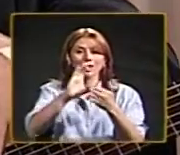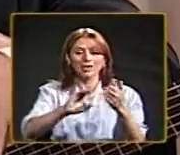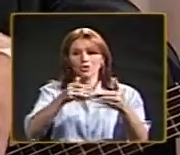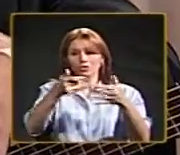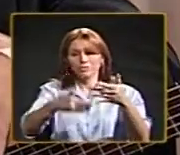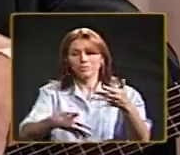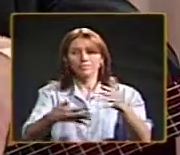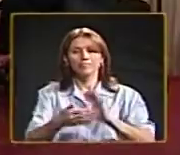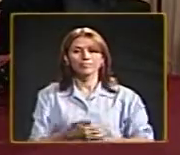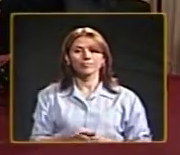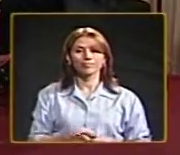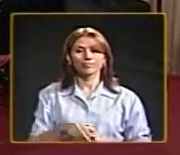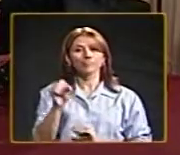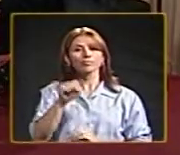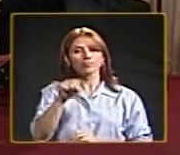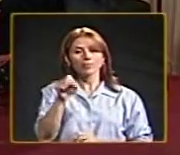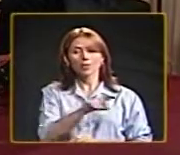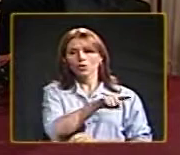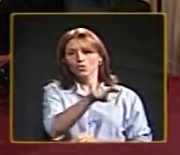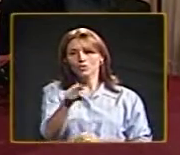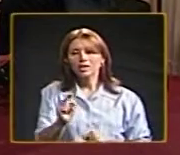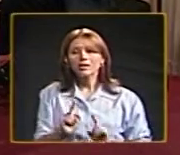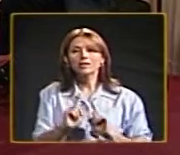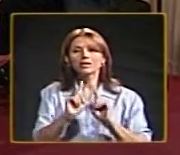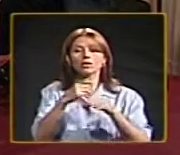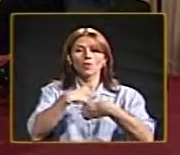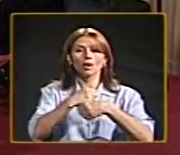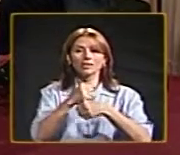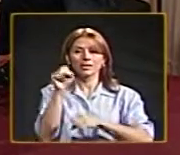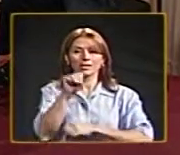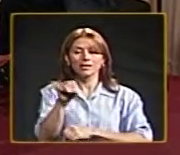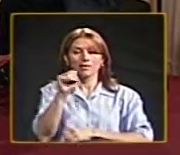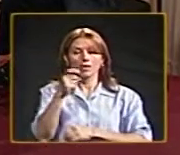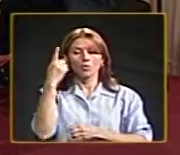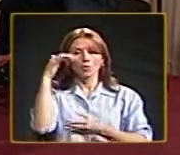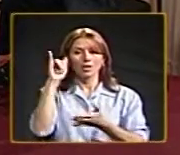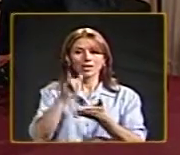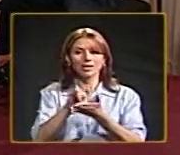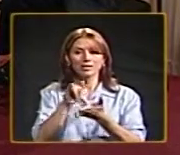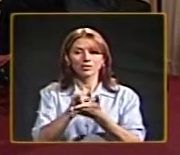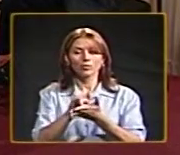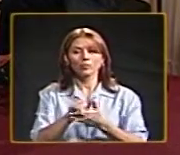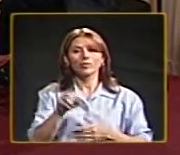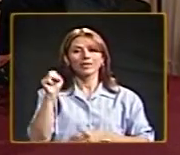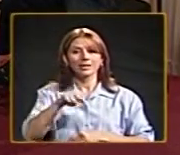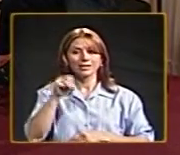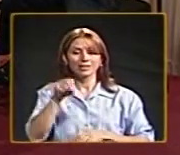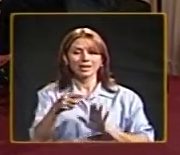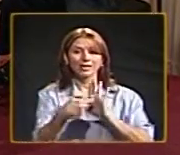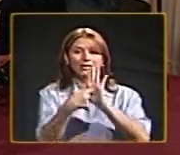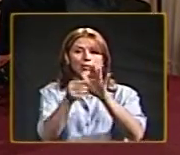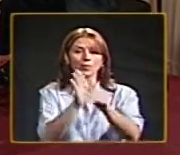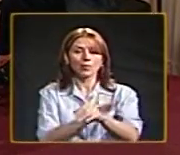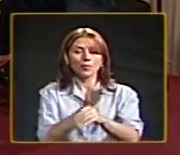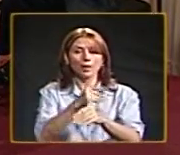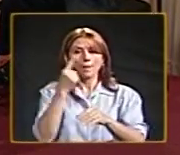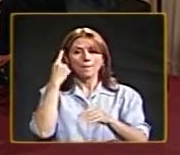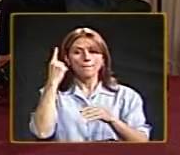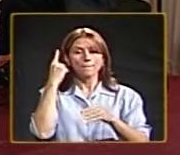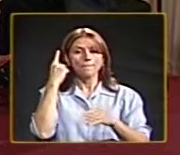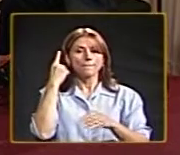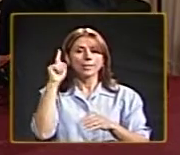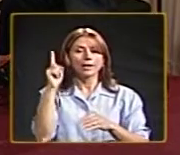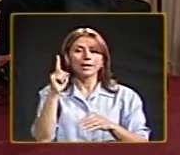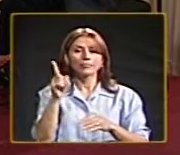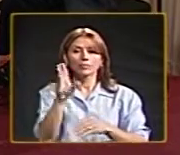Claro, lo llevan al sábado por esa razón. El sábado a la tarde, ¿verdad? Ajá. Es un concierto más dedicado a los muchachos jóvenes. ¿Y no valdría la pena,